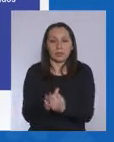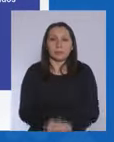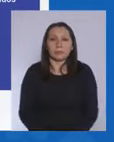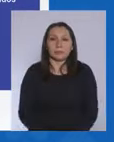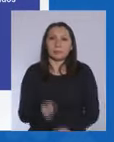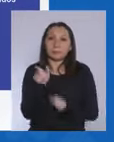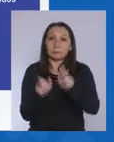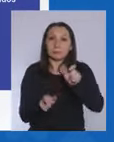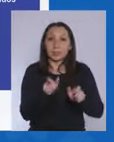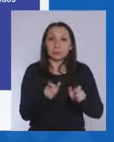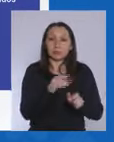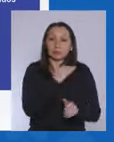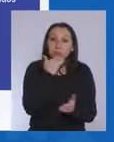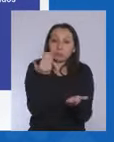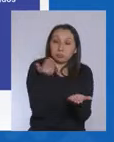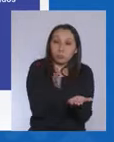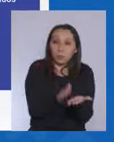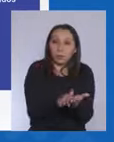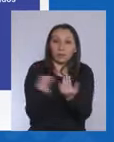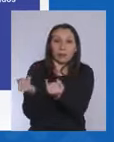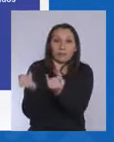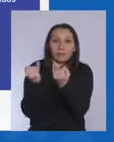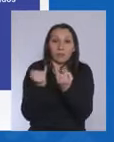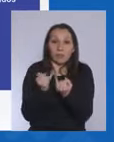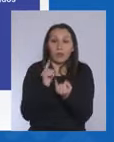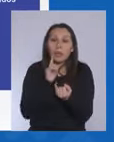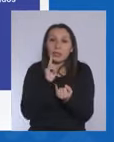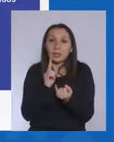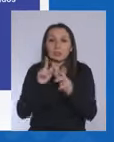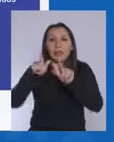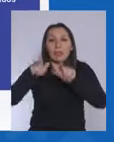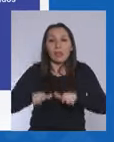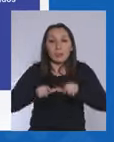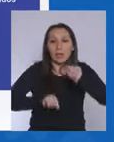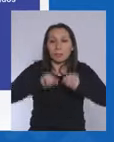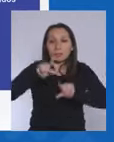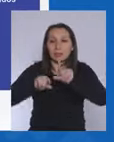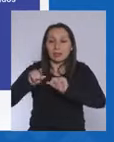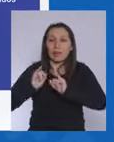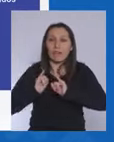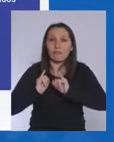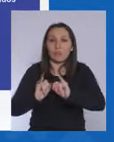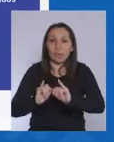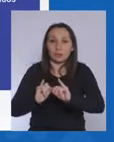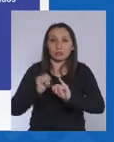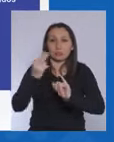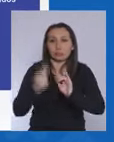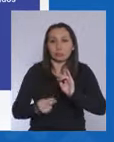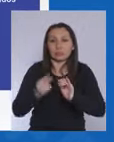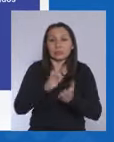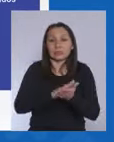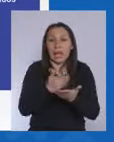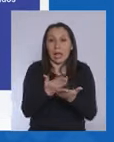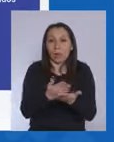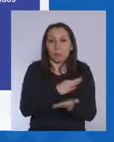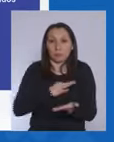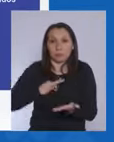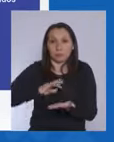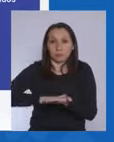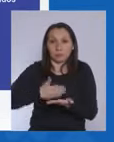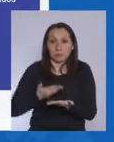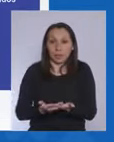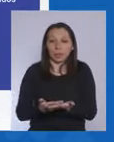las personas fallecidas de acuerdo a la información entregada por el departamento de estadísticas e información de salud del ministerio de